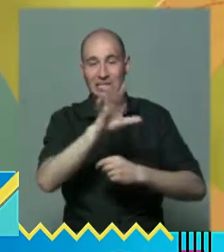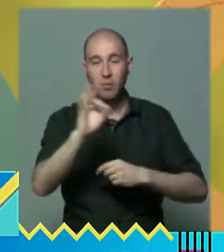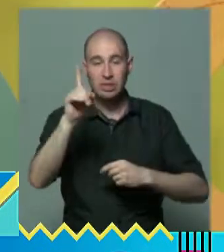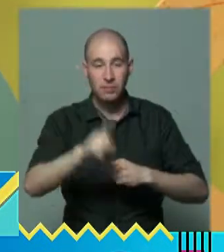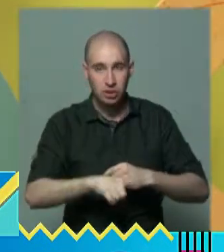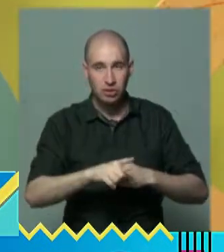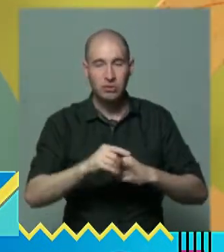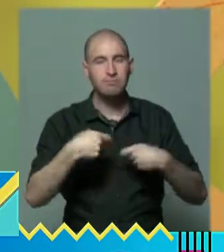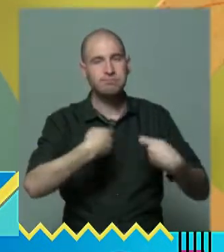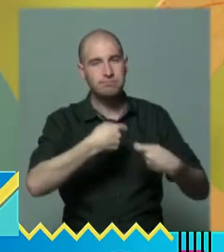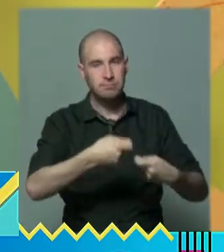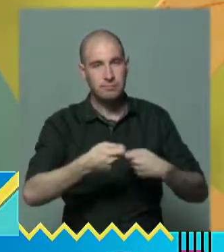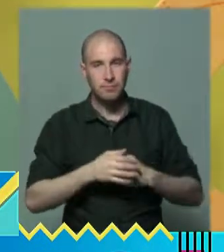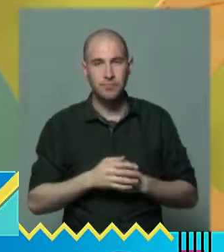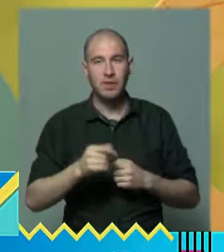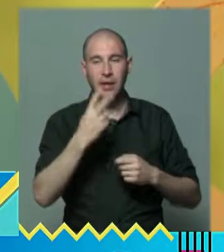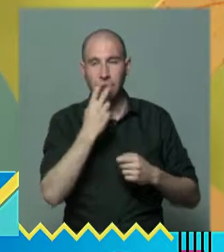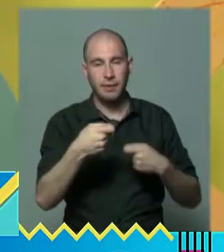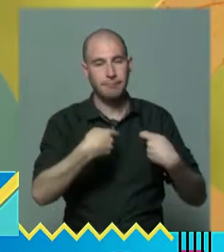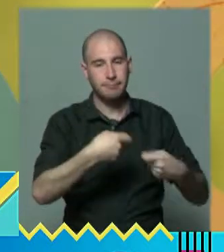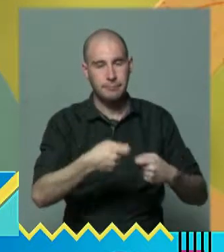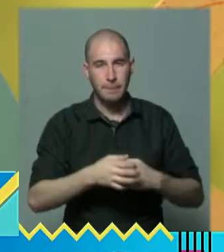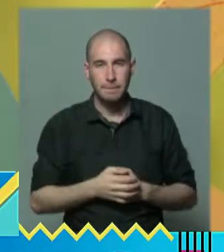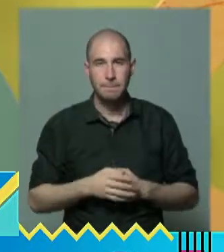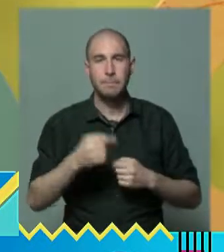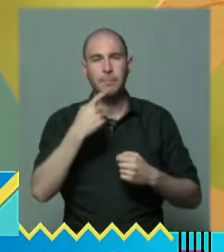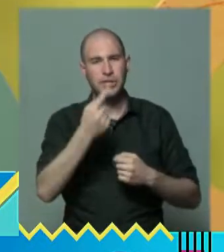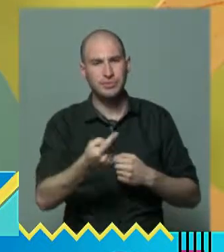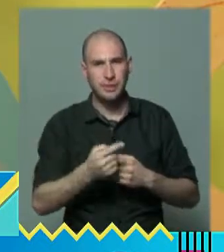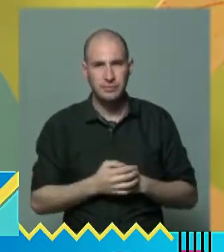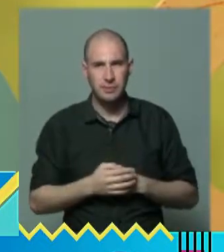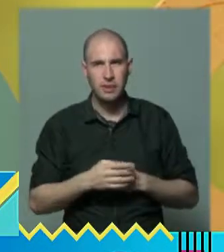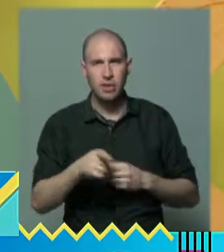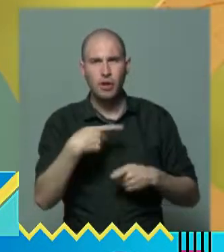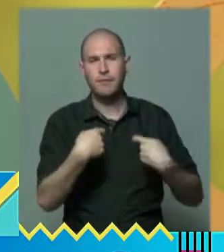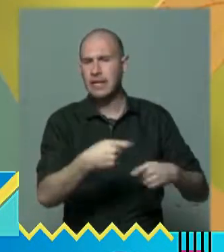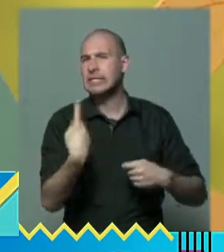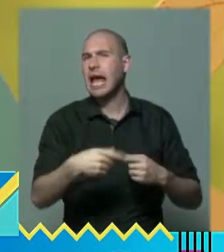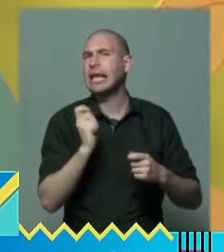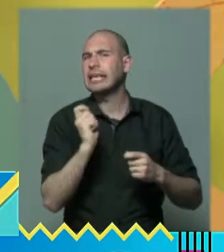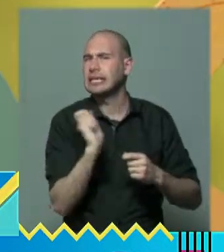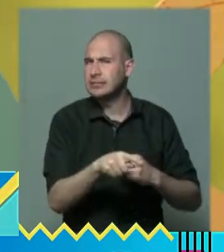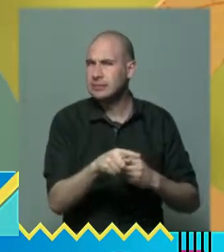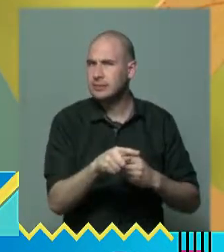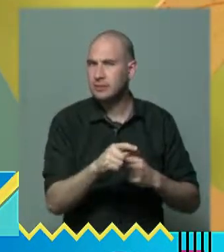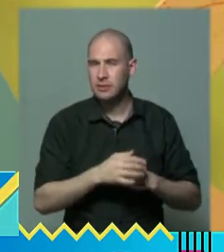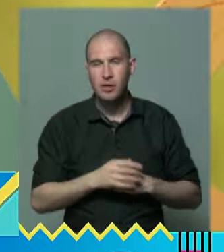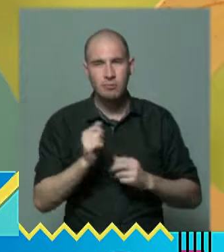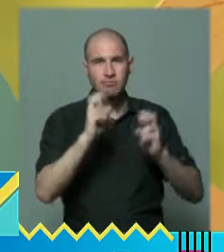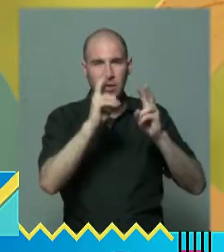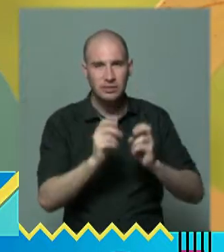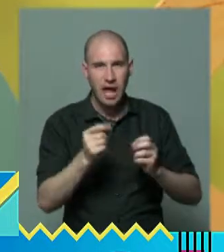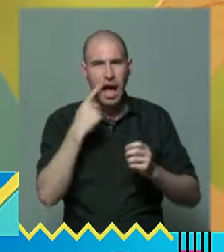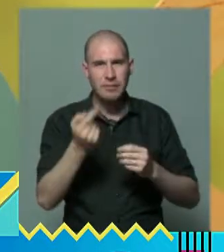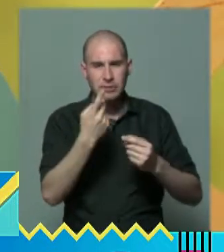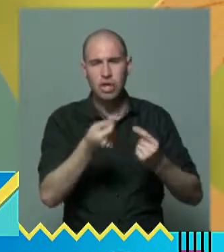50% era destinado a financiar energía. Claro. Y la pregunta es, ¿a quién se la estaba financiando? Cuando vos analizás la torta